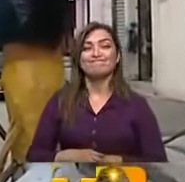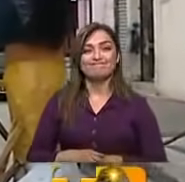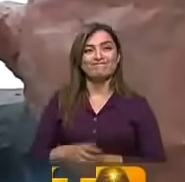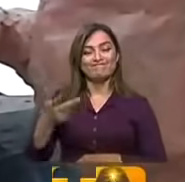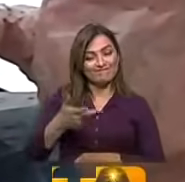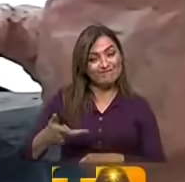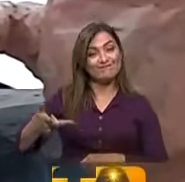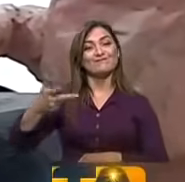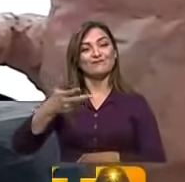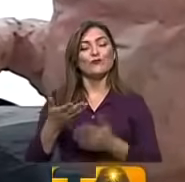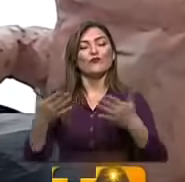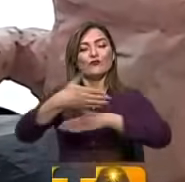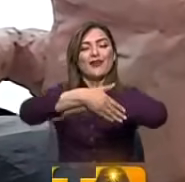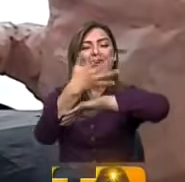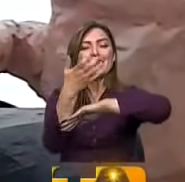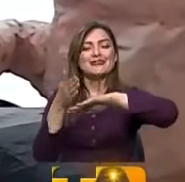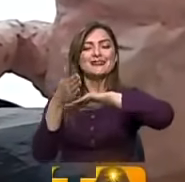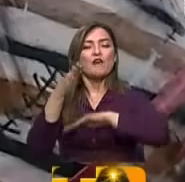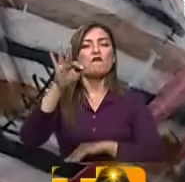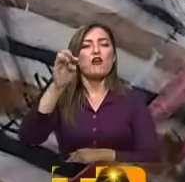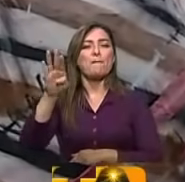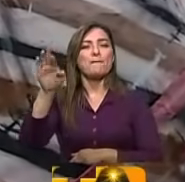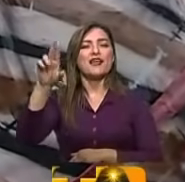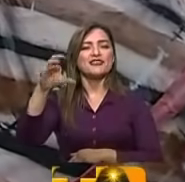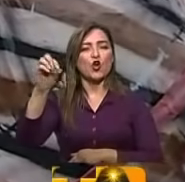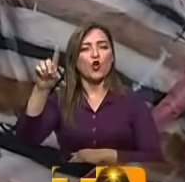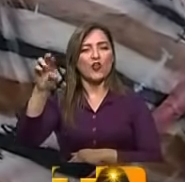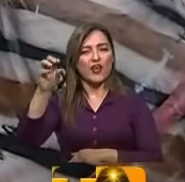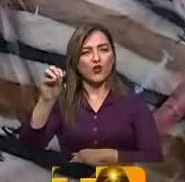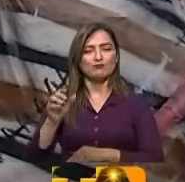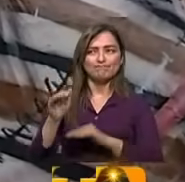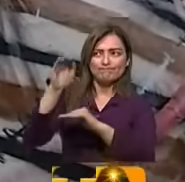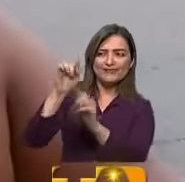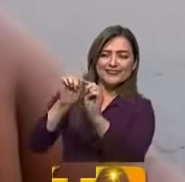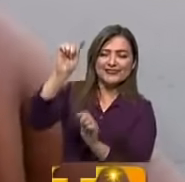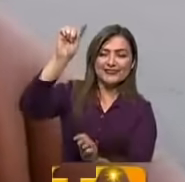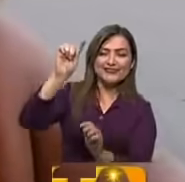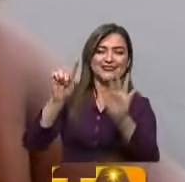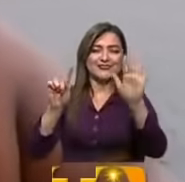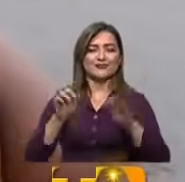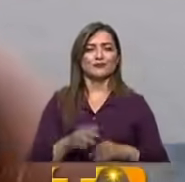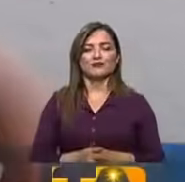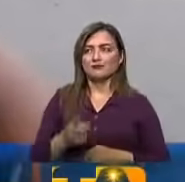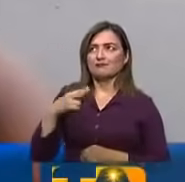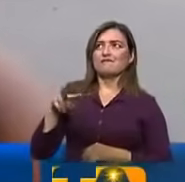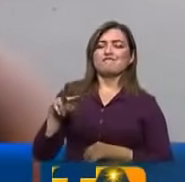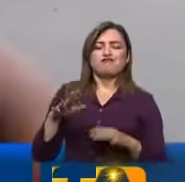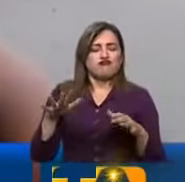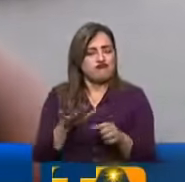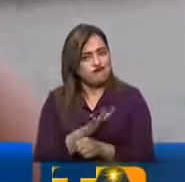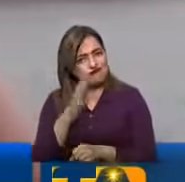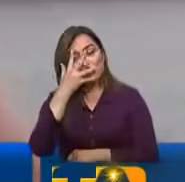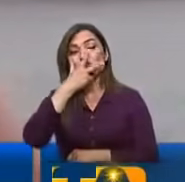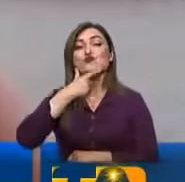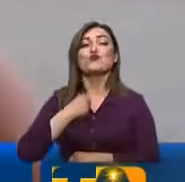y a Kiko los encuentran en la 15 de Febres Cordero. Cada uno tiene 6 metros de altura. Una obra completa.